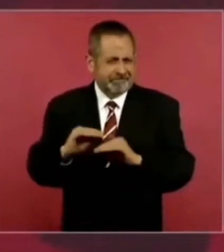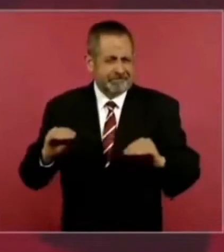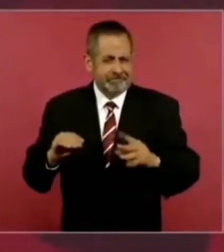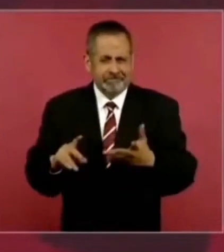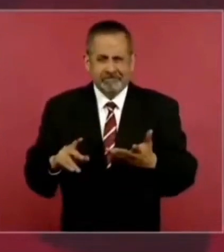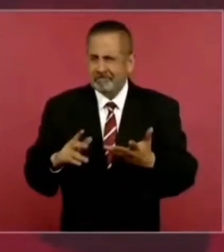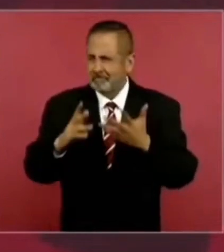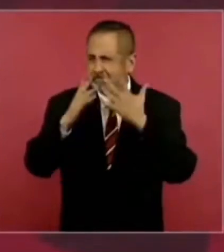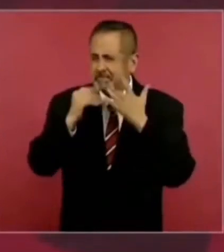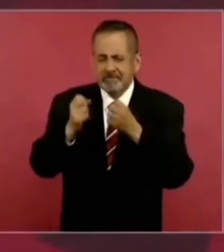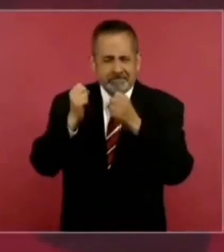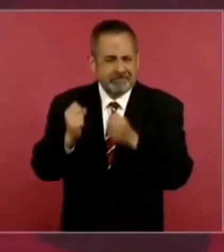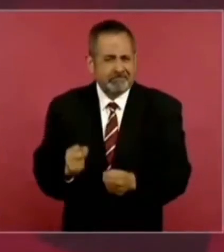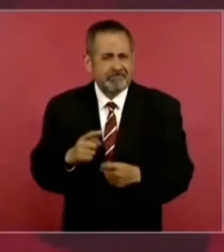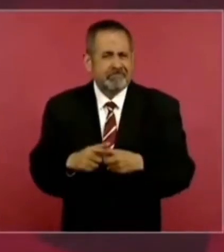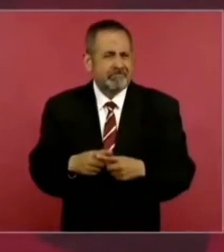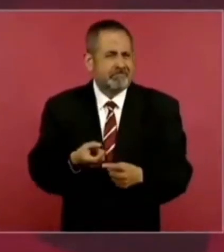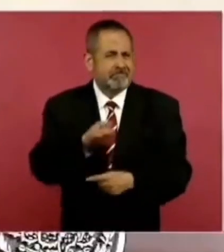insano.